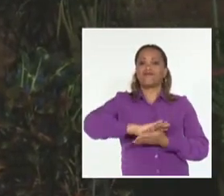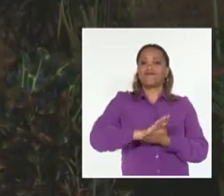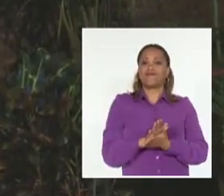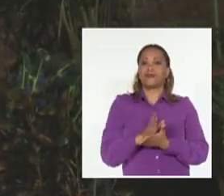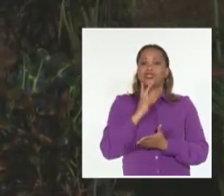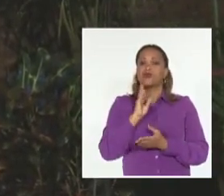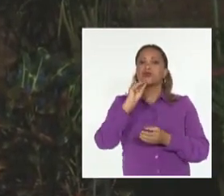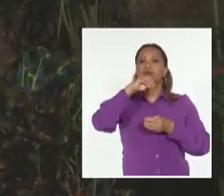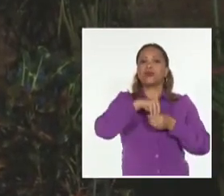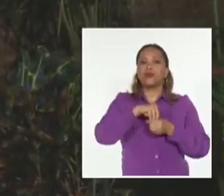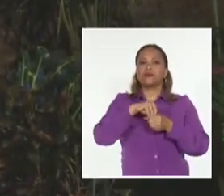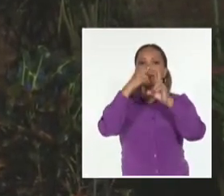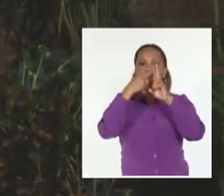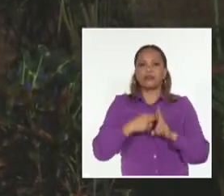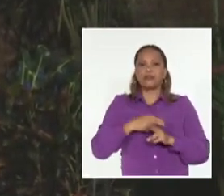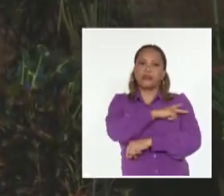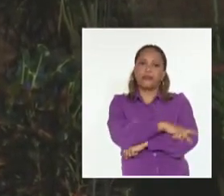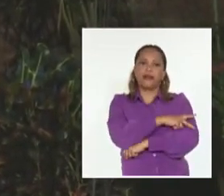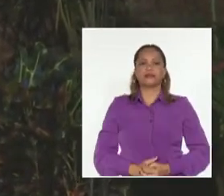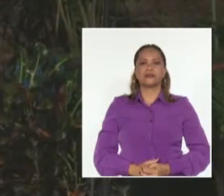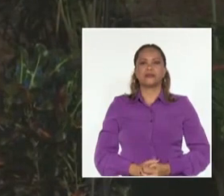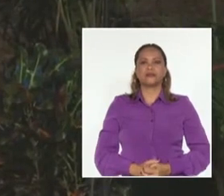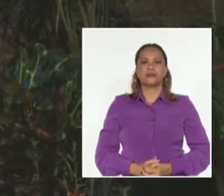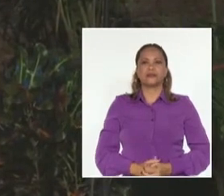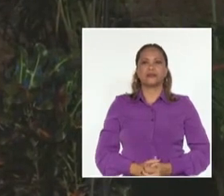en una lista de países que supuestamente apoyan el terrorismo,